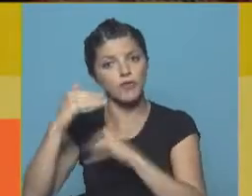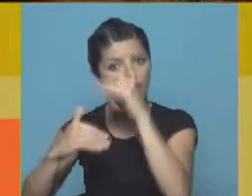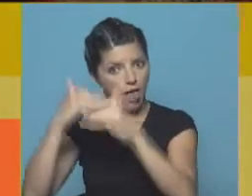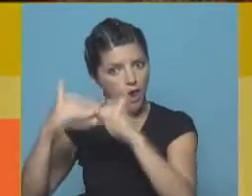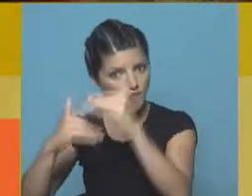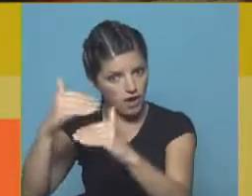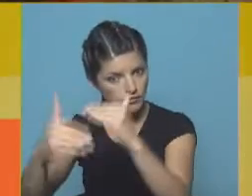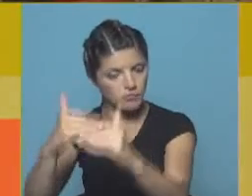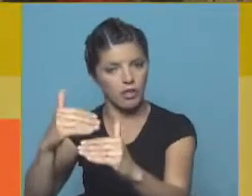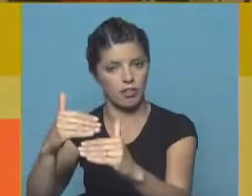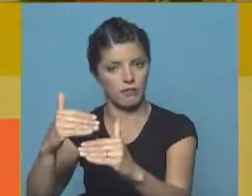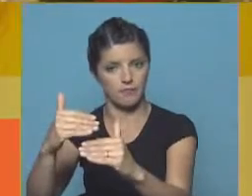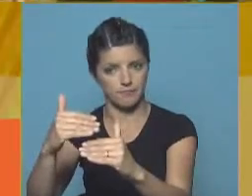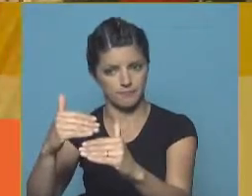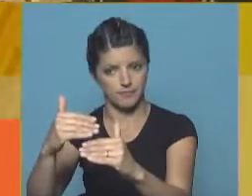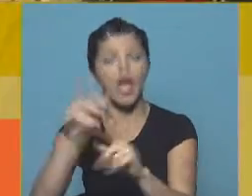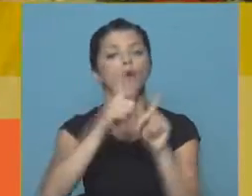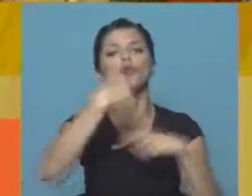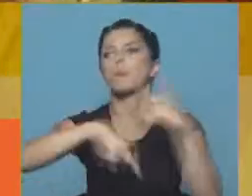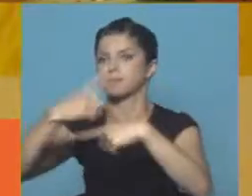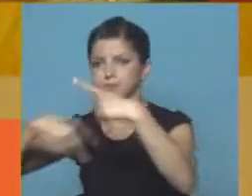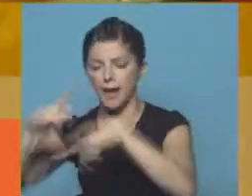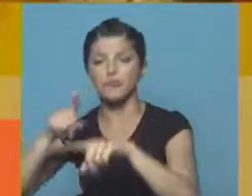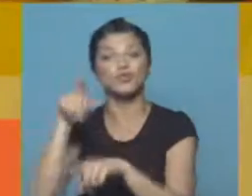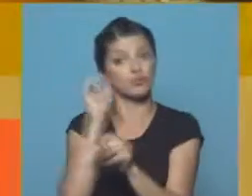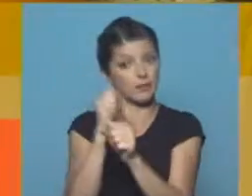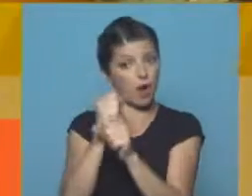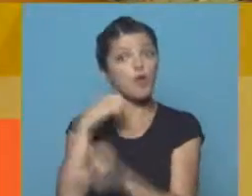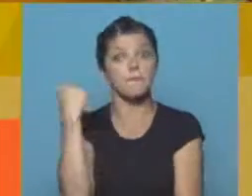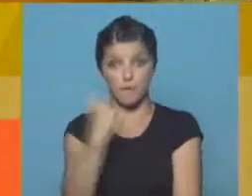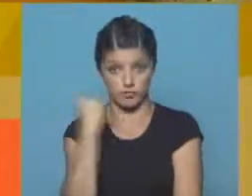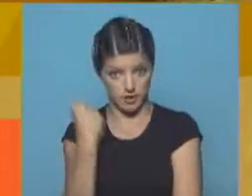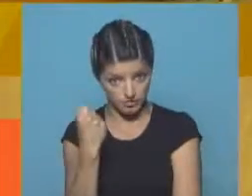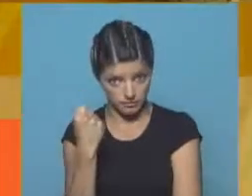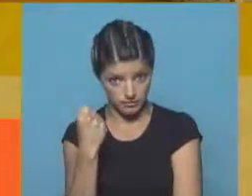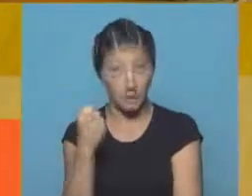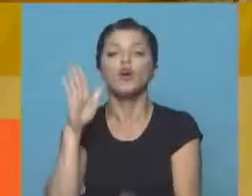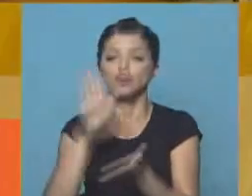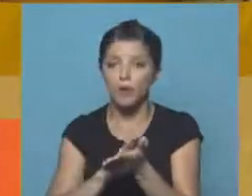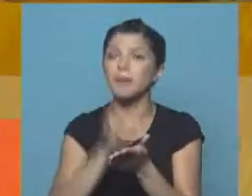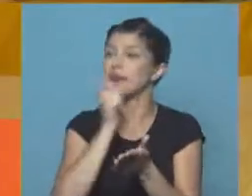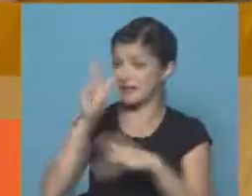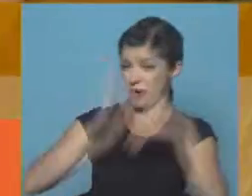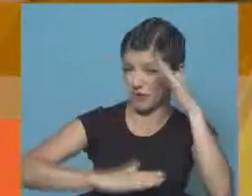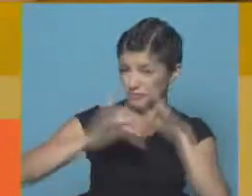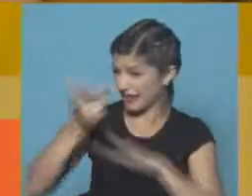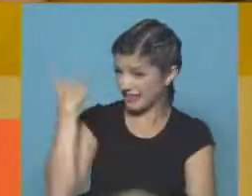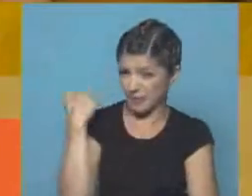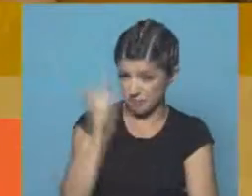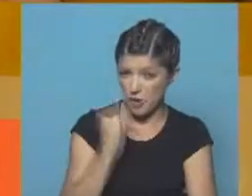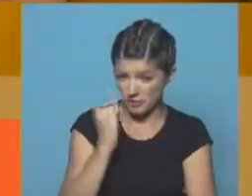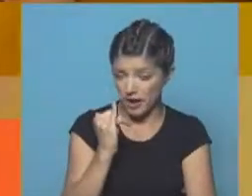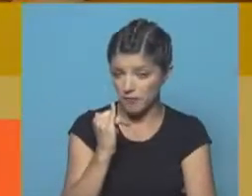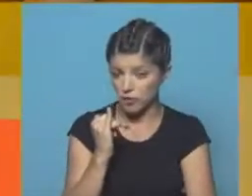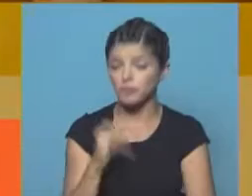en procesos de remoción que estaban pendientes. Tiene un trabajo muy fuerte para hacer en materia de infraestructura, que recién hablábamos, realmente tiene